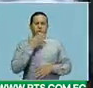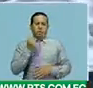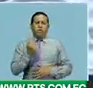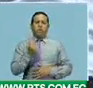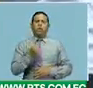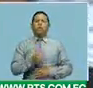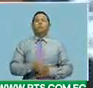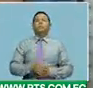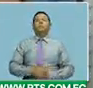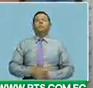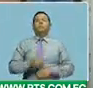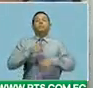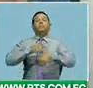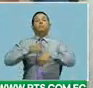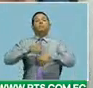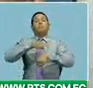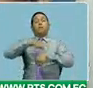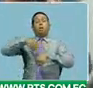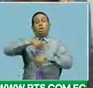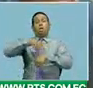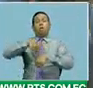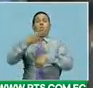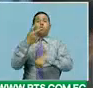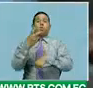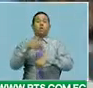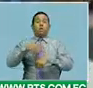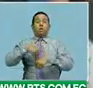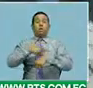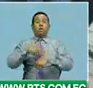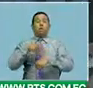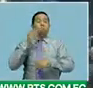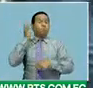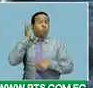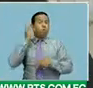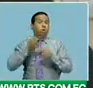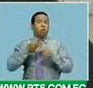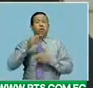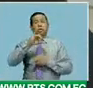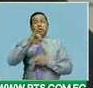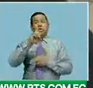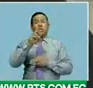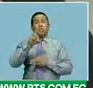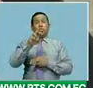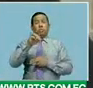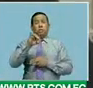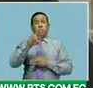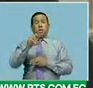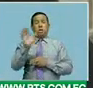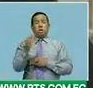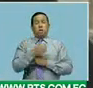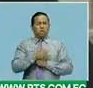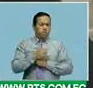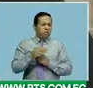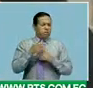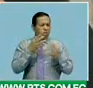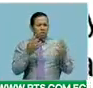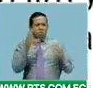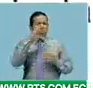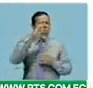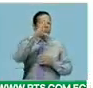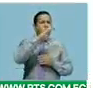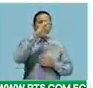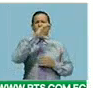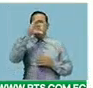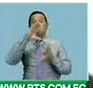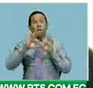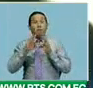Por más de 12 horas, los familiares de Yomira Chiquito Gil la buscaron en varios lugares. Incluso posearon en redes sociales esta